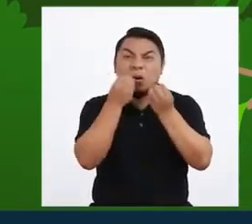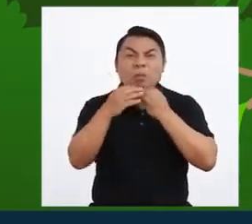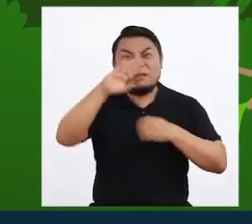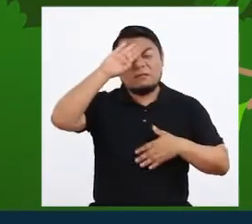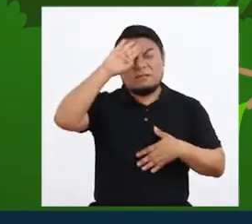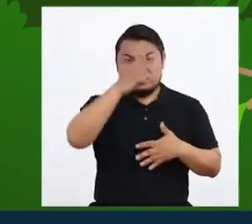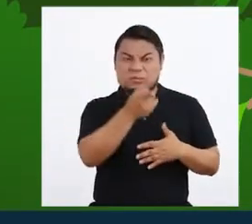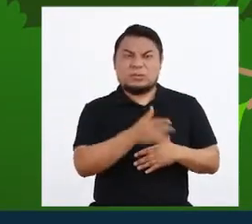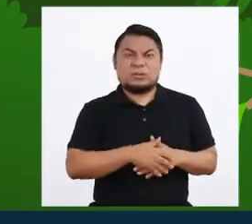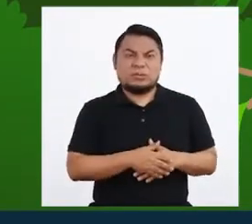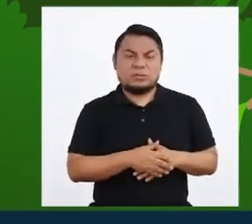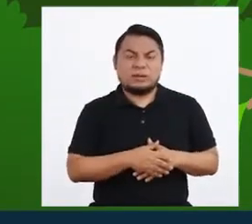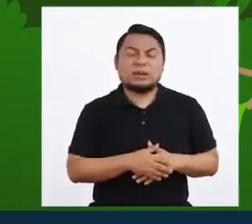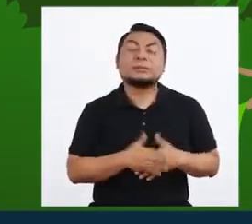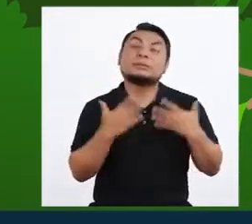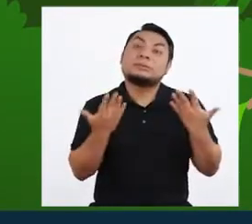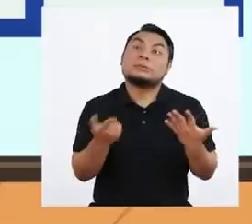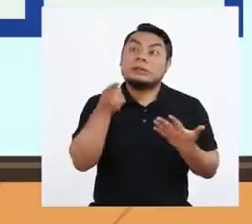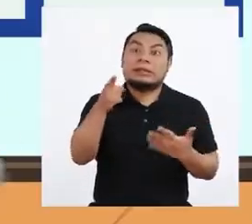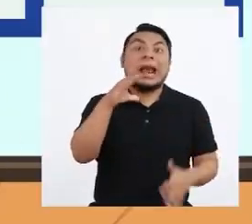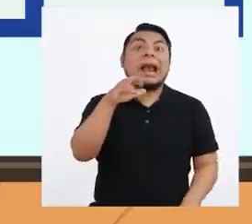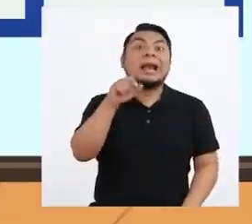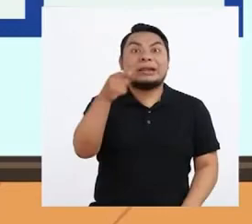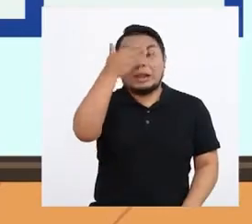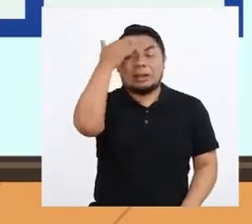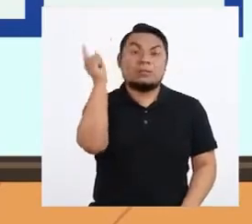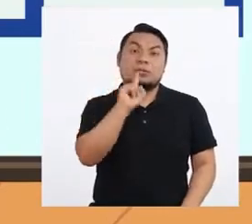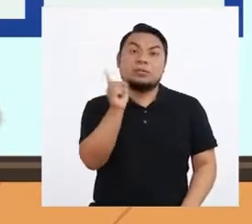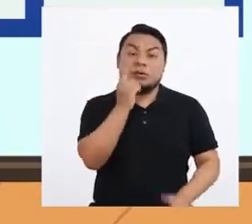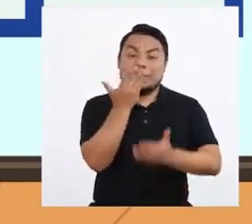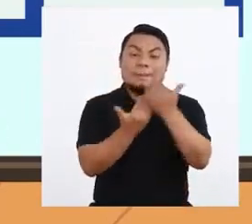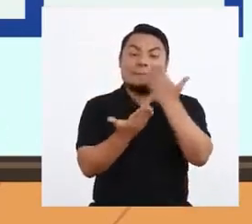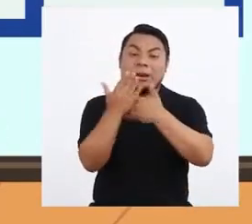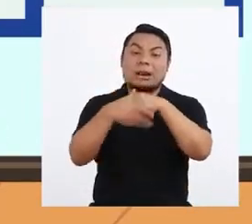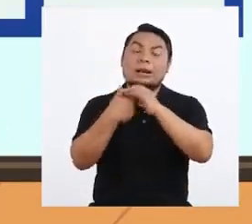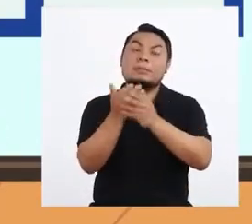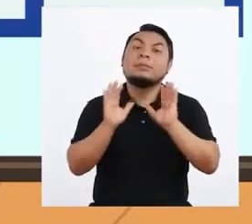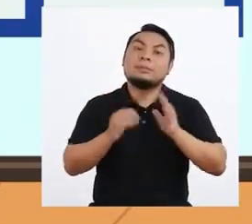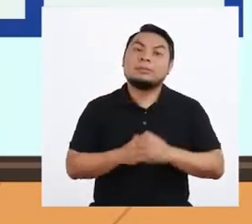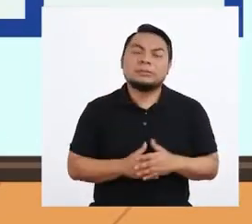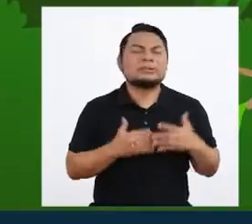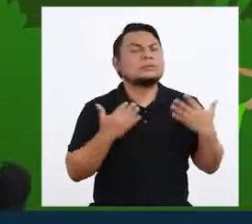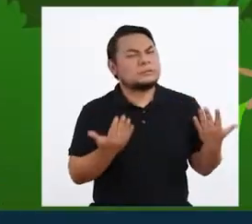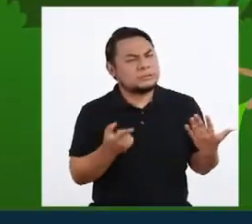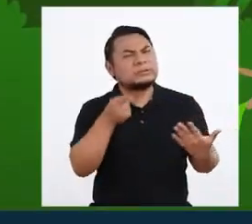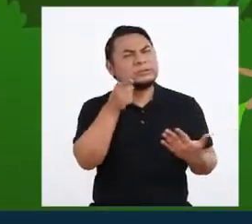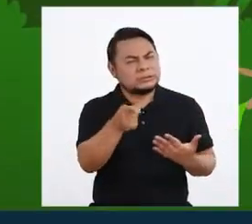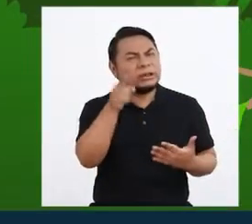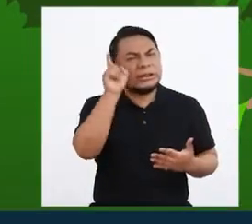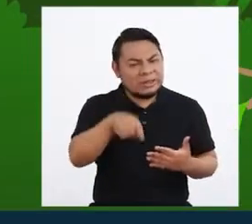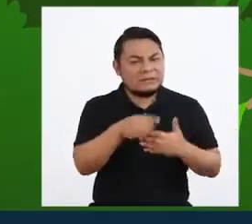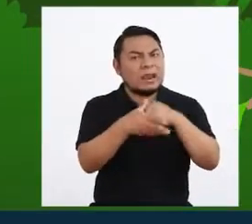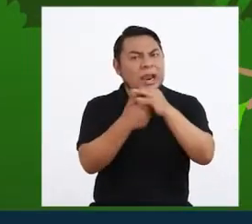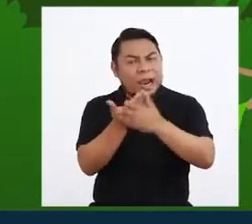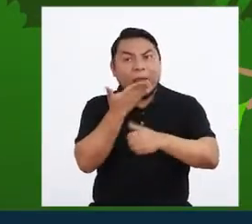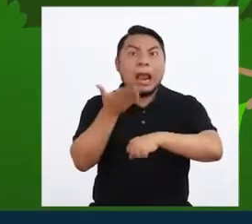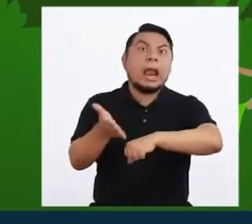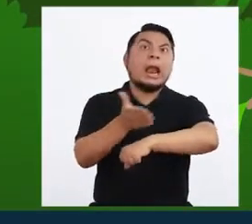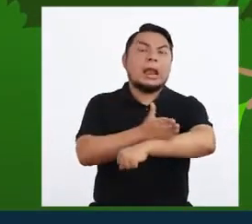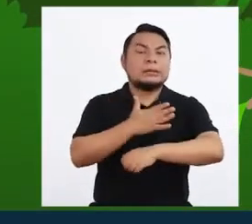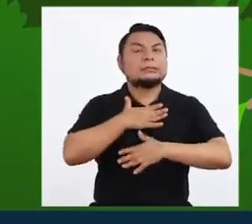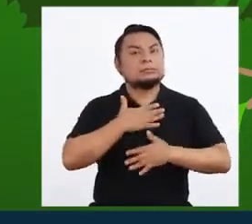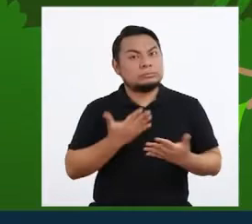de muchas cosas! Espero que Carlitos no haya olvidado lavarse las manos. Más vale prevenir